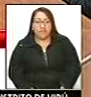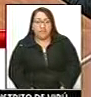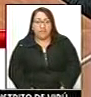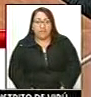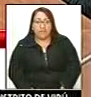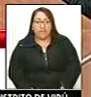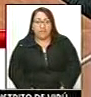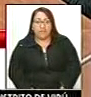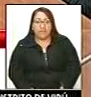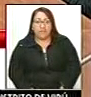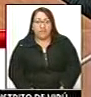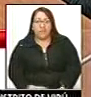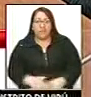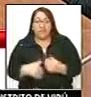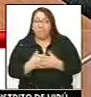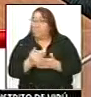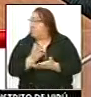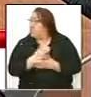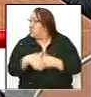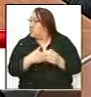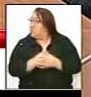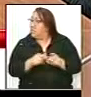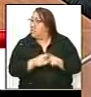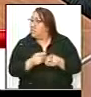quisiéramos copar realmente todo el mercado y a veces